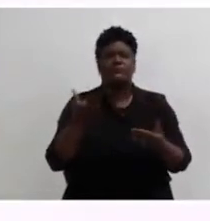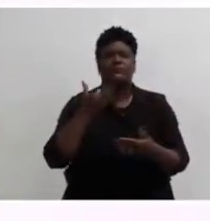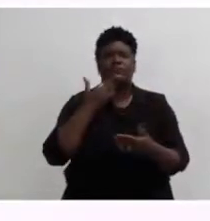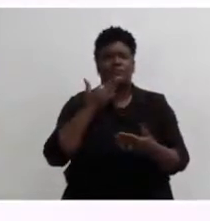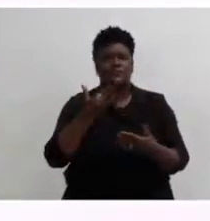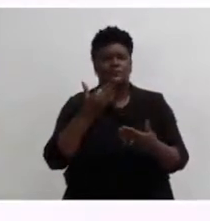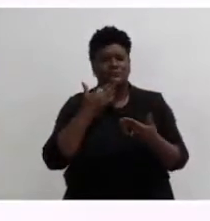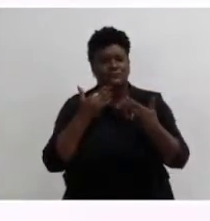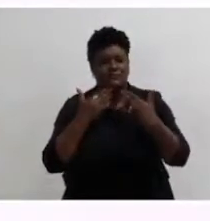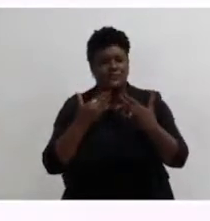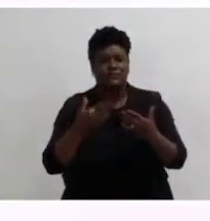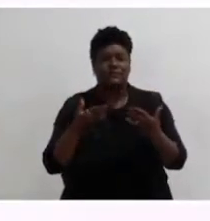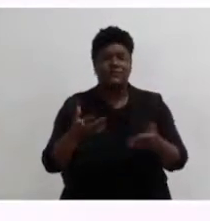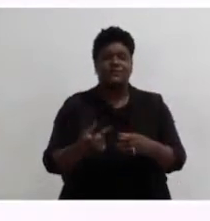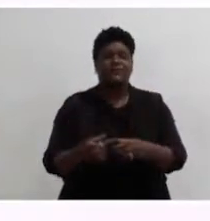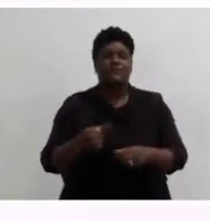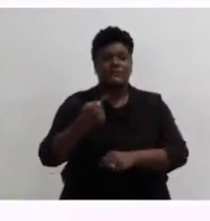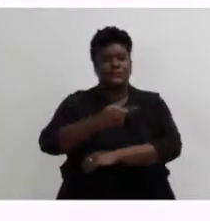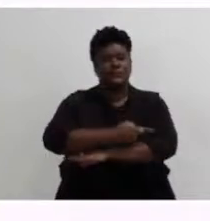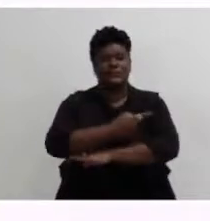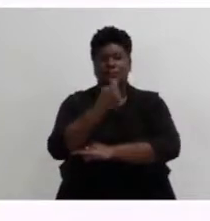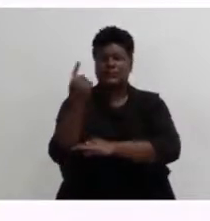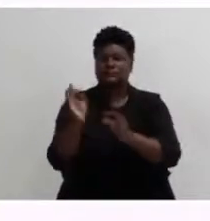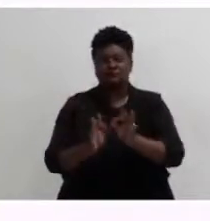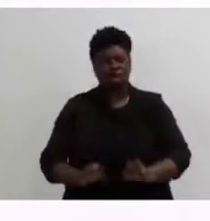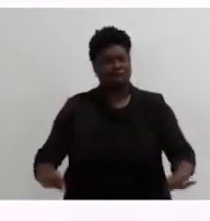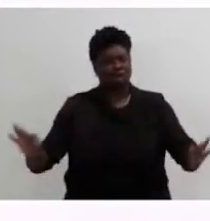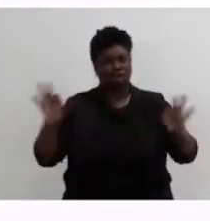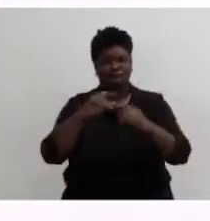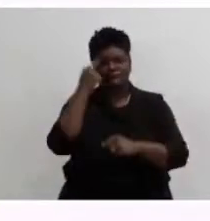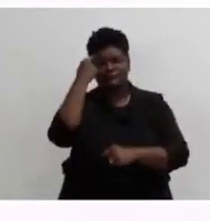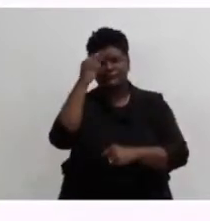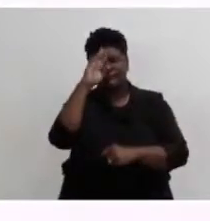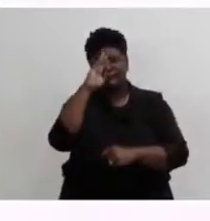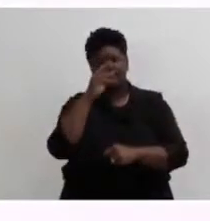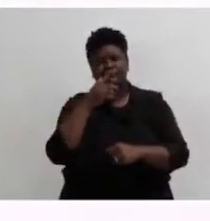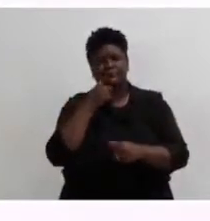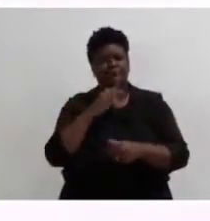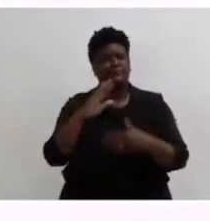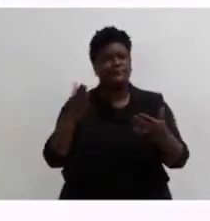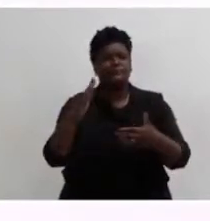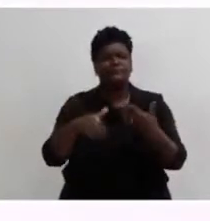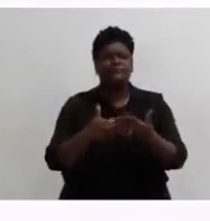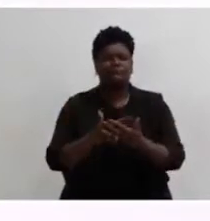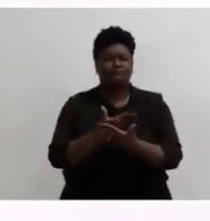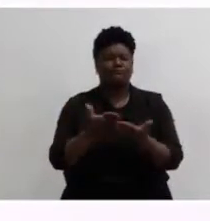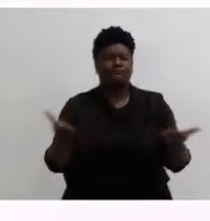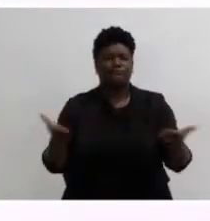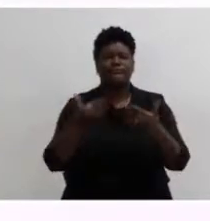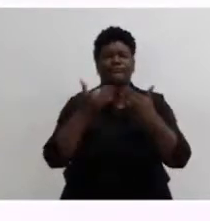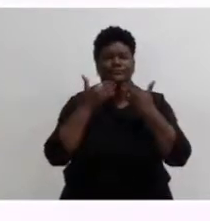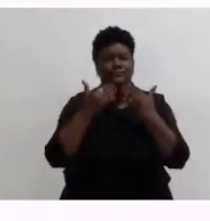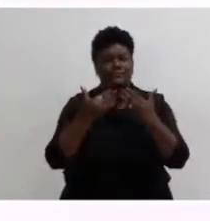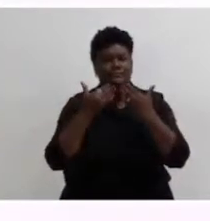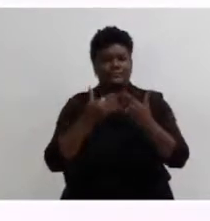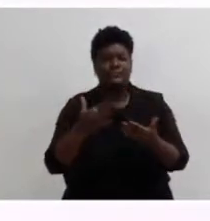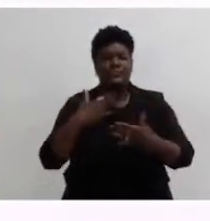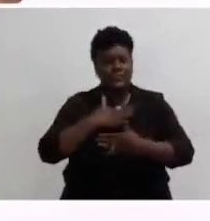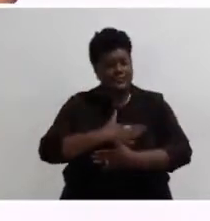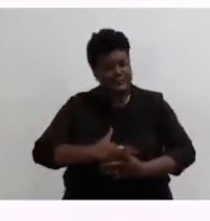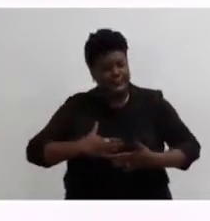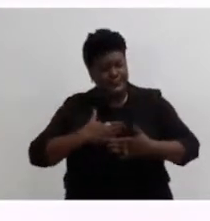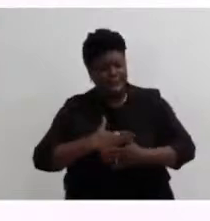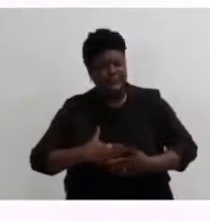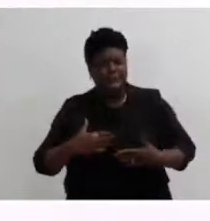uno memorable para la República Dominicana. Muchas gracias a todos los presentes y que disfruten de esta jornada de formación con